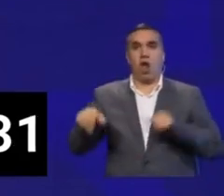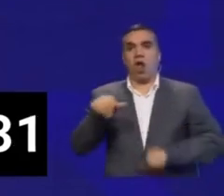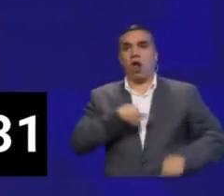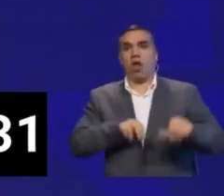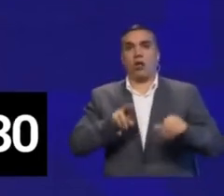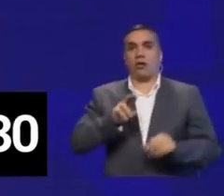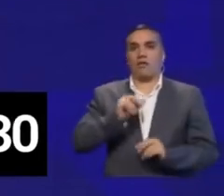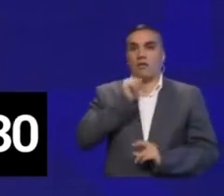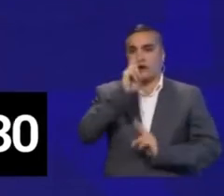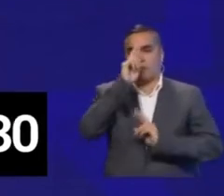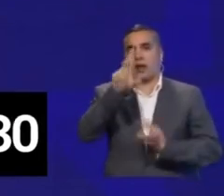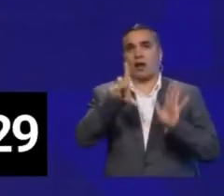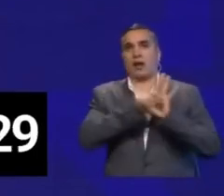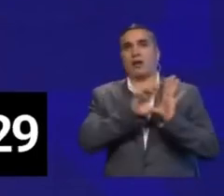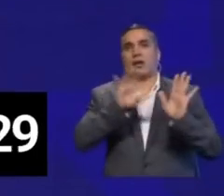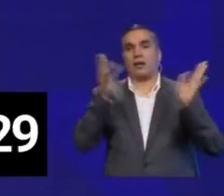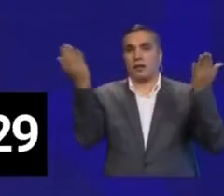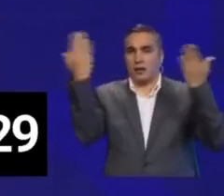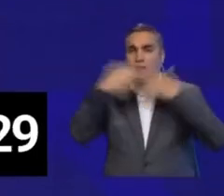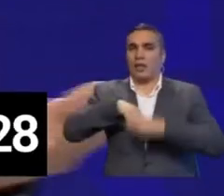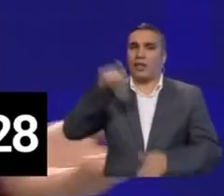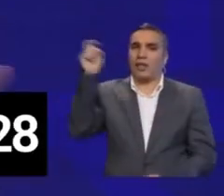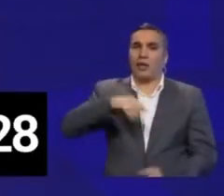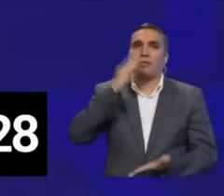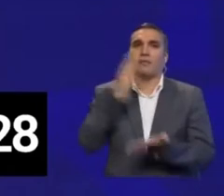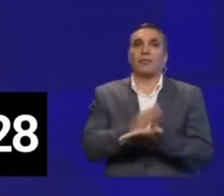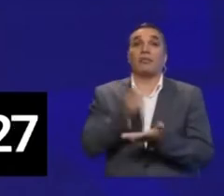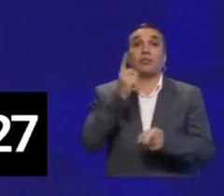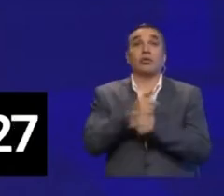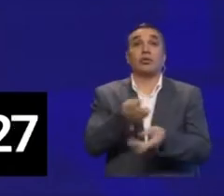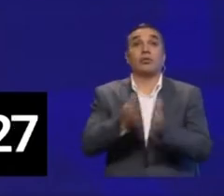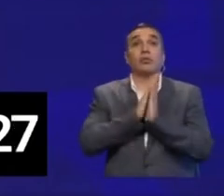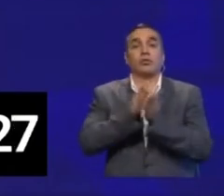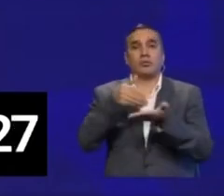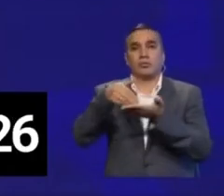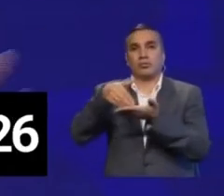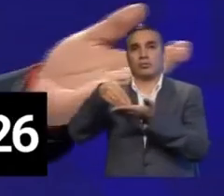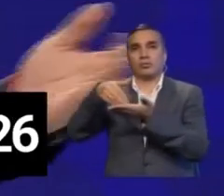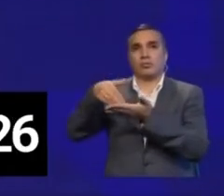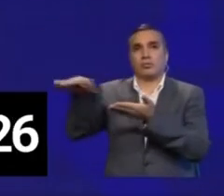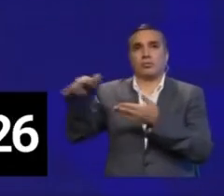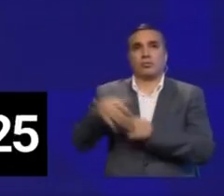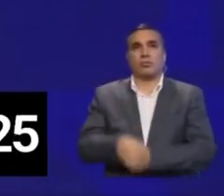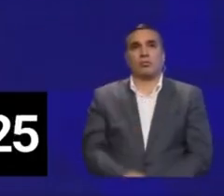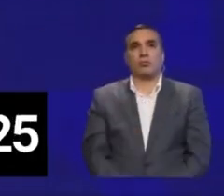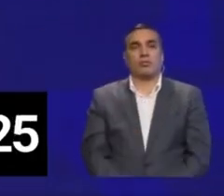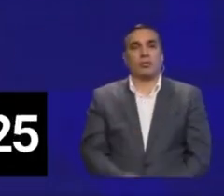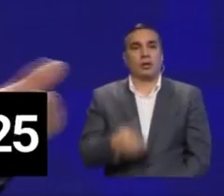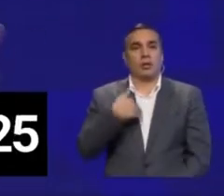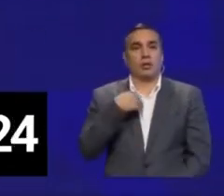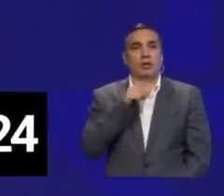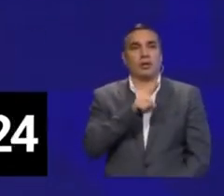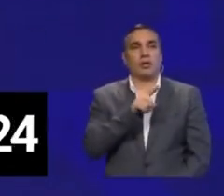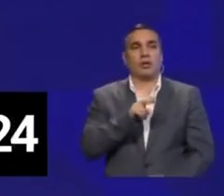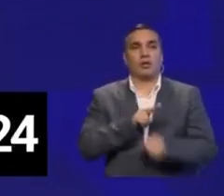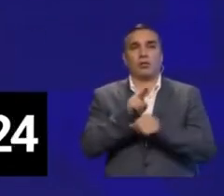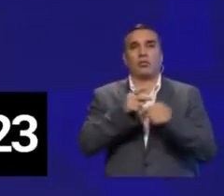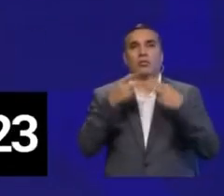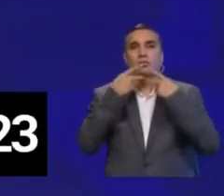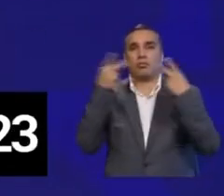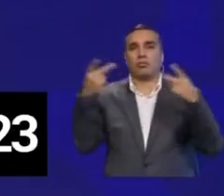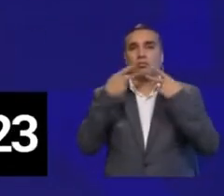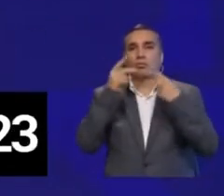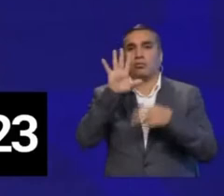las reglas, tenemos que romper con nuestro país y por eso te pido que retires la lámina que tienes haciendo propaganda de